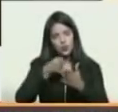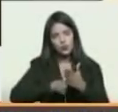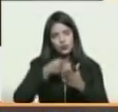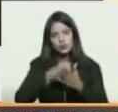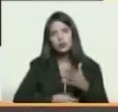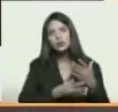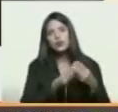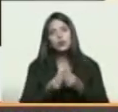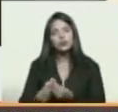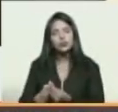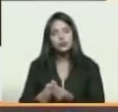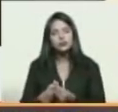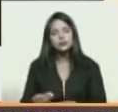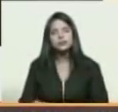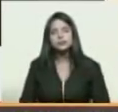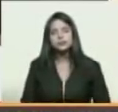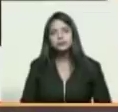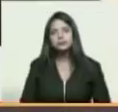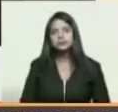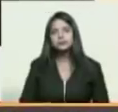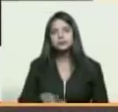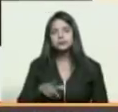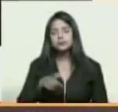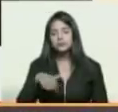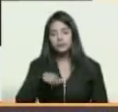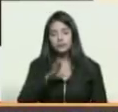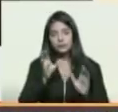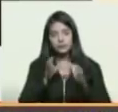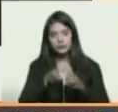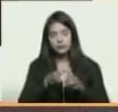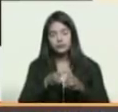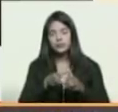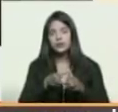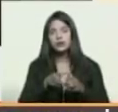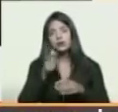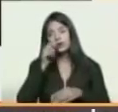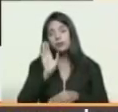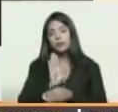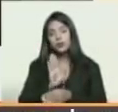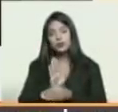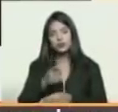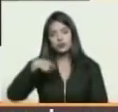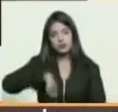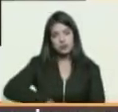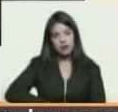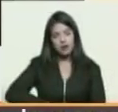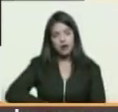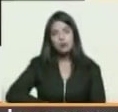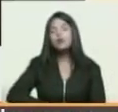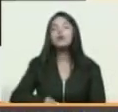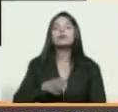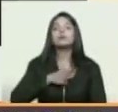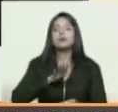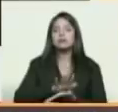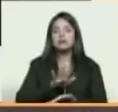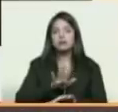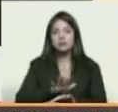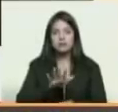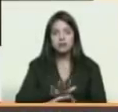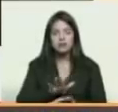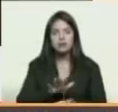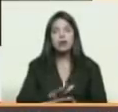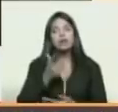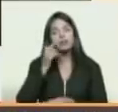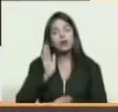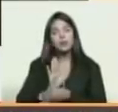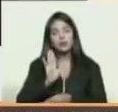a, al magisterio, por la protección de su salario, de la estabilidad, de la